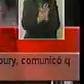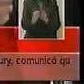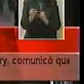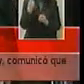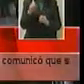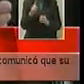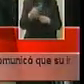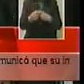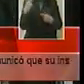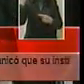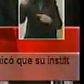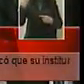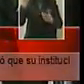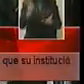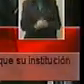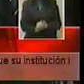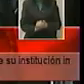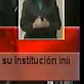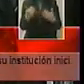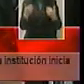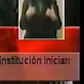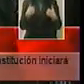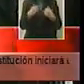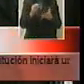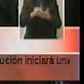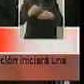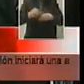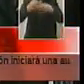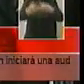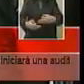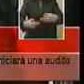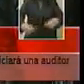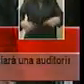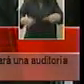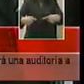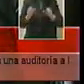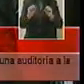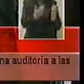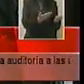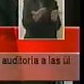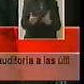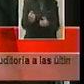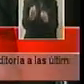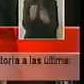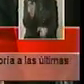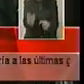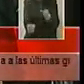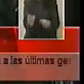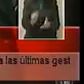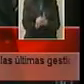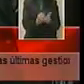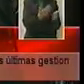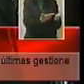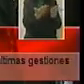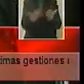haga por las siguientes razones. Tenemos que ampliar el debate. Hay que invitar a muchas personas. Hay